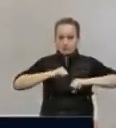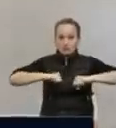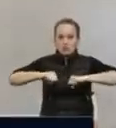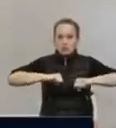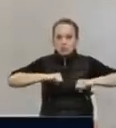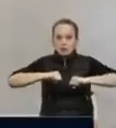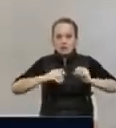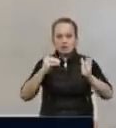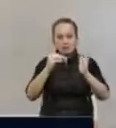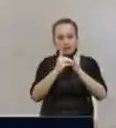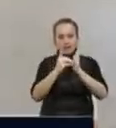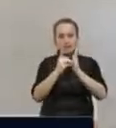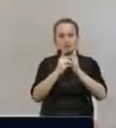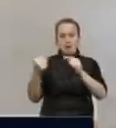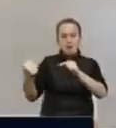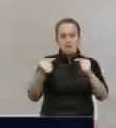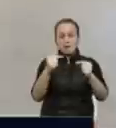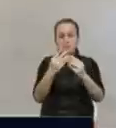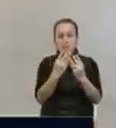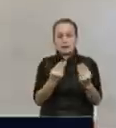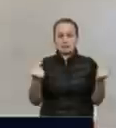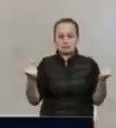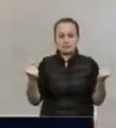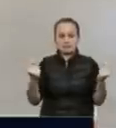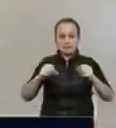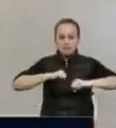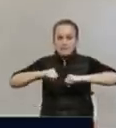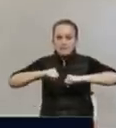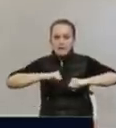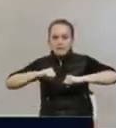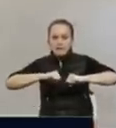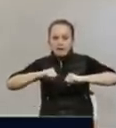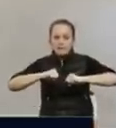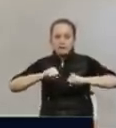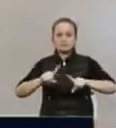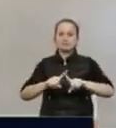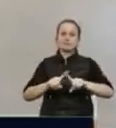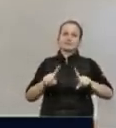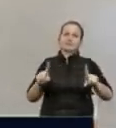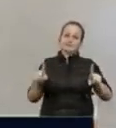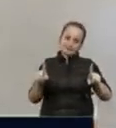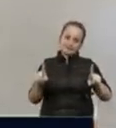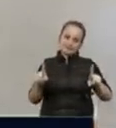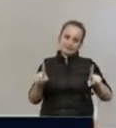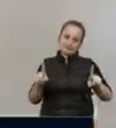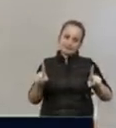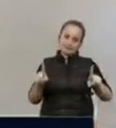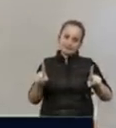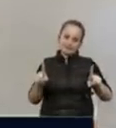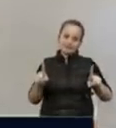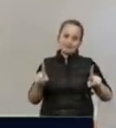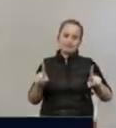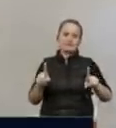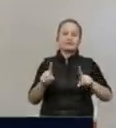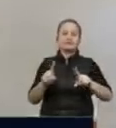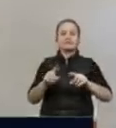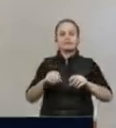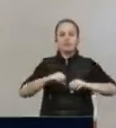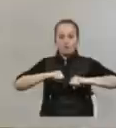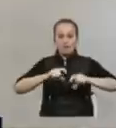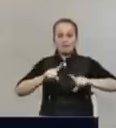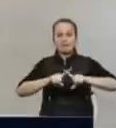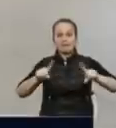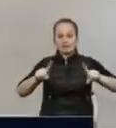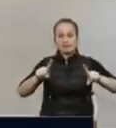operaciones en los decretos de cese al fuego, operaciones distintas de la naturaleza de